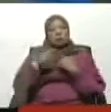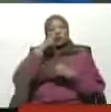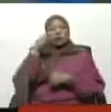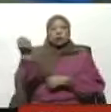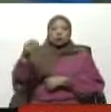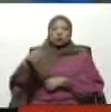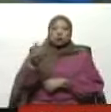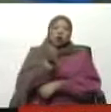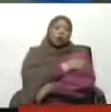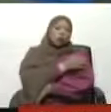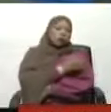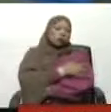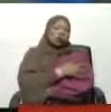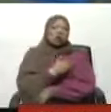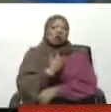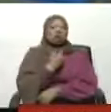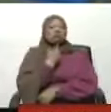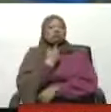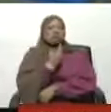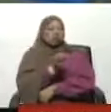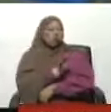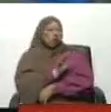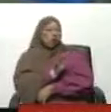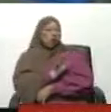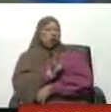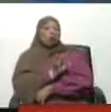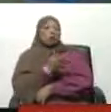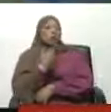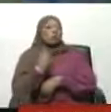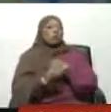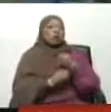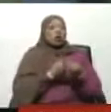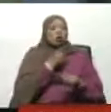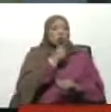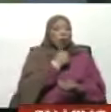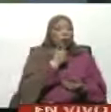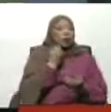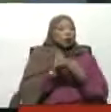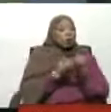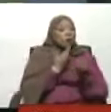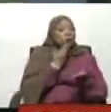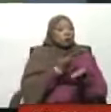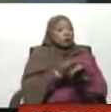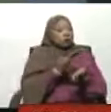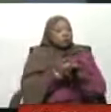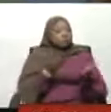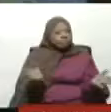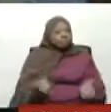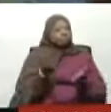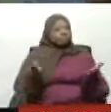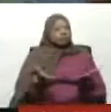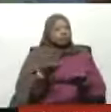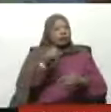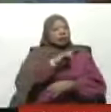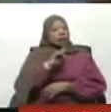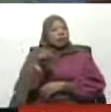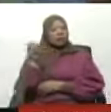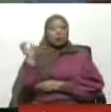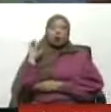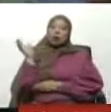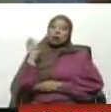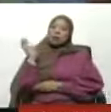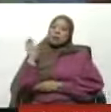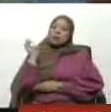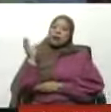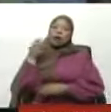que no es así. Pues ellos no tienen cómo armar un plan como este, cómo agitar, cómo convocar unas asambleas como estas,